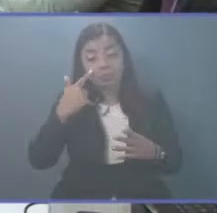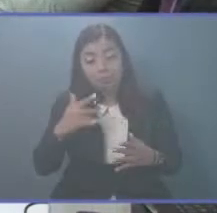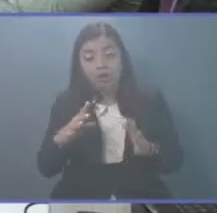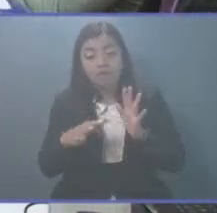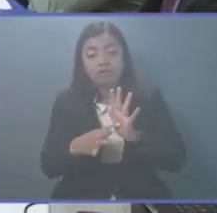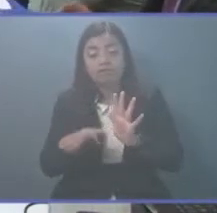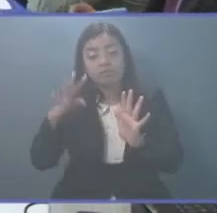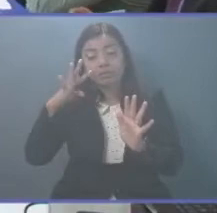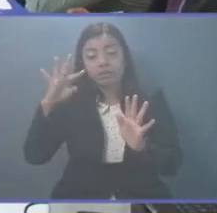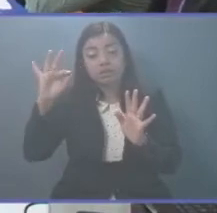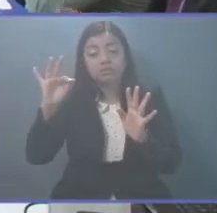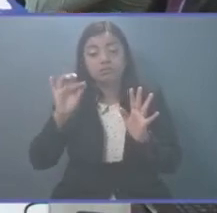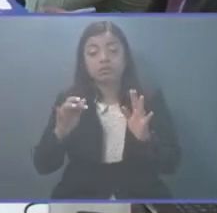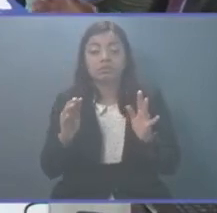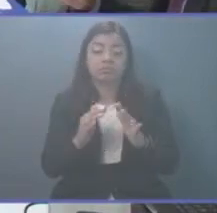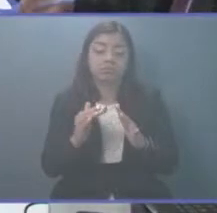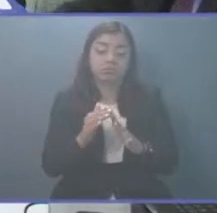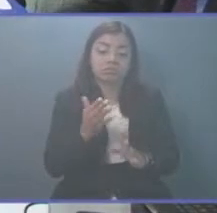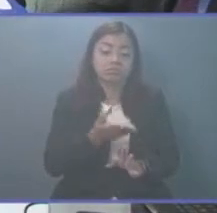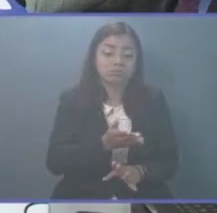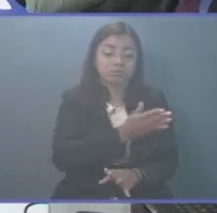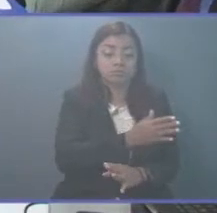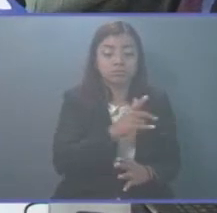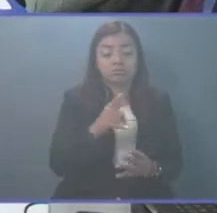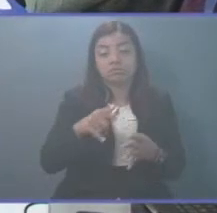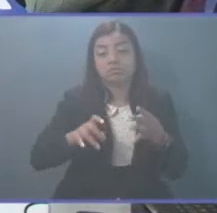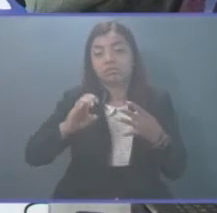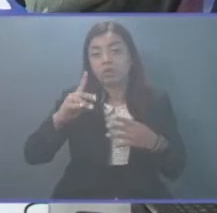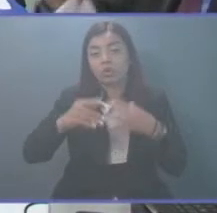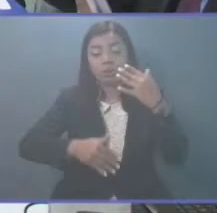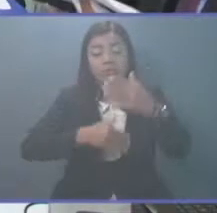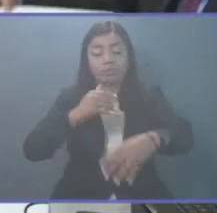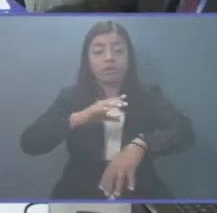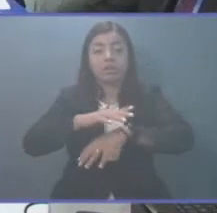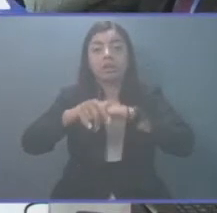testimonial. Esta, al igual que está en el Código Procesal Penal.